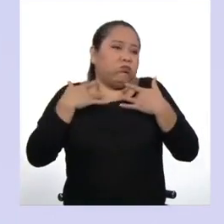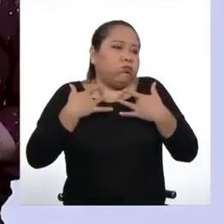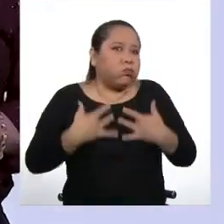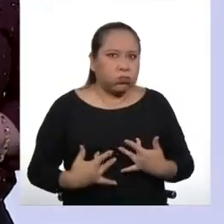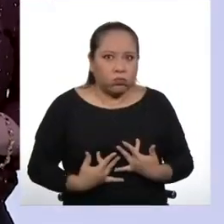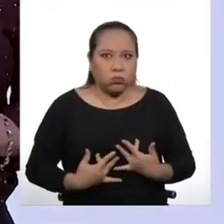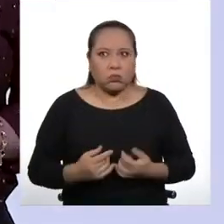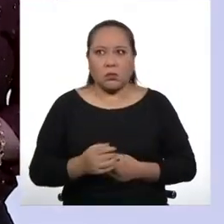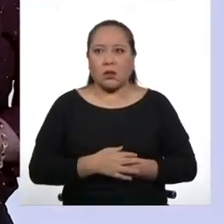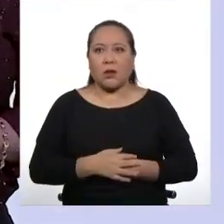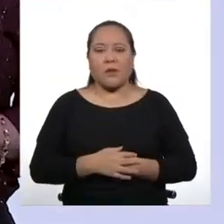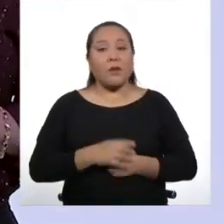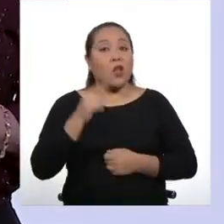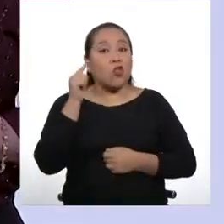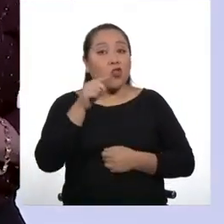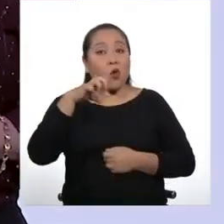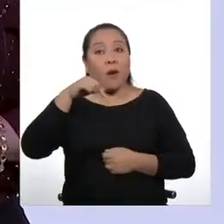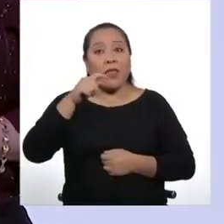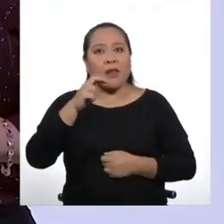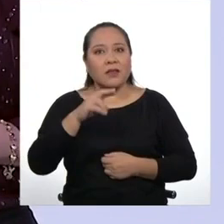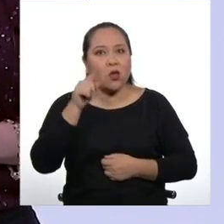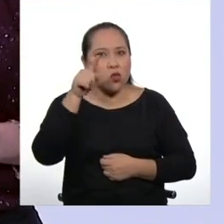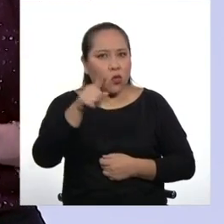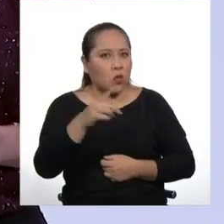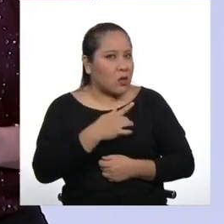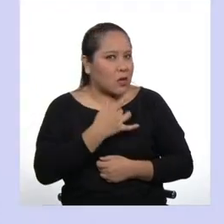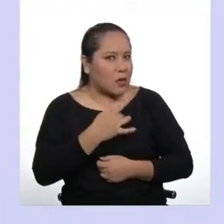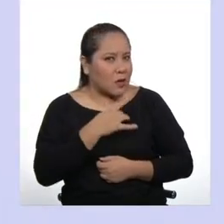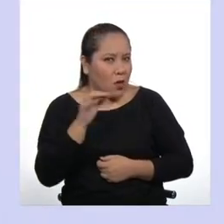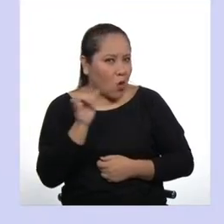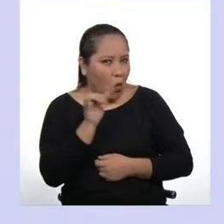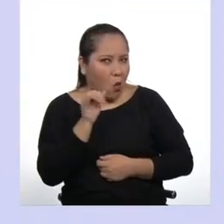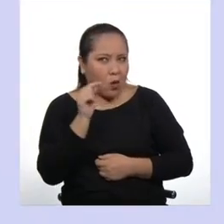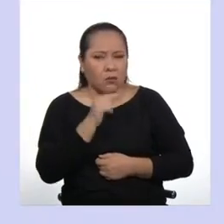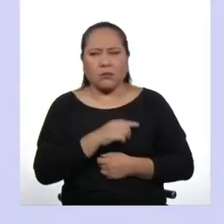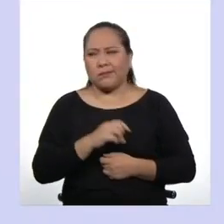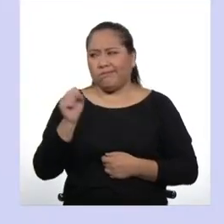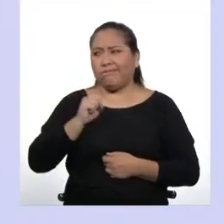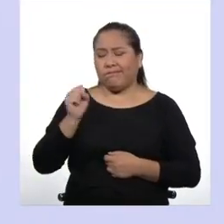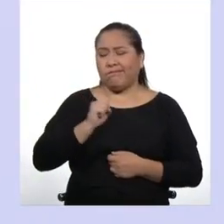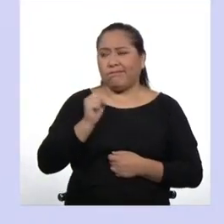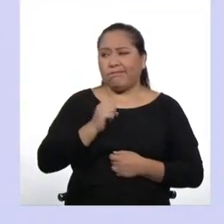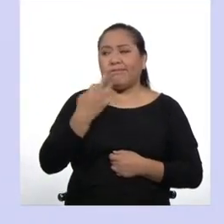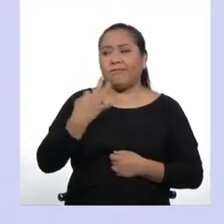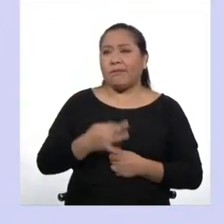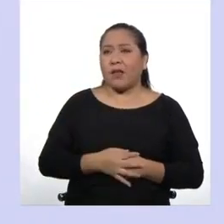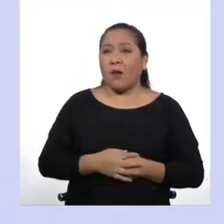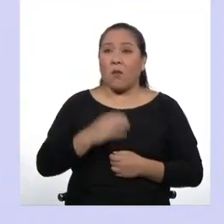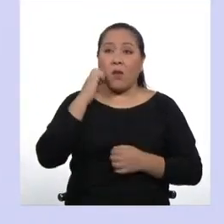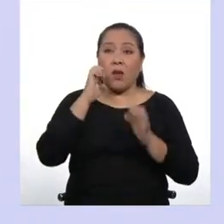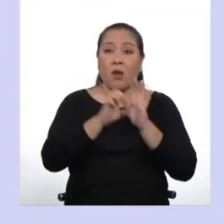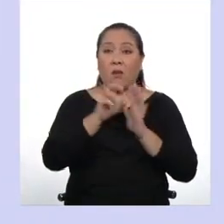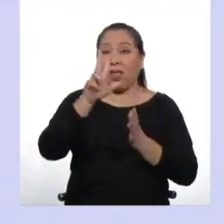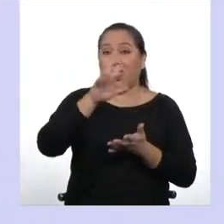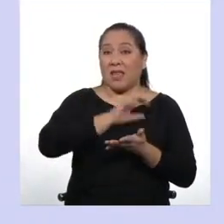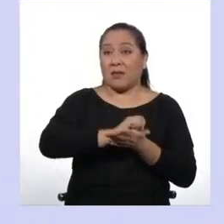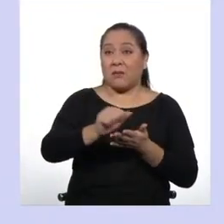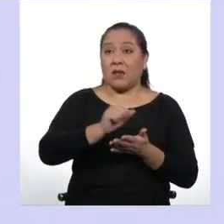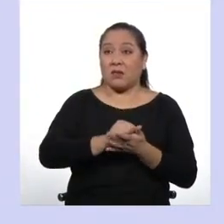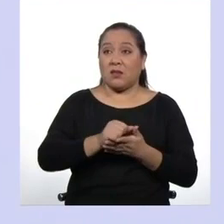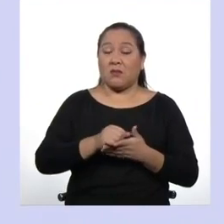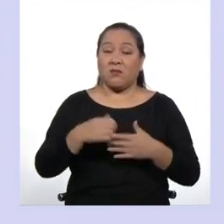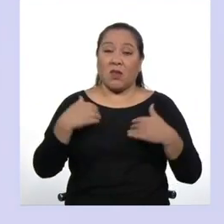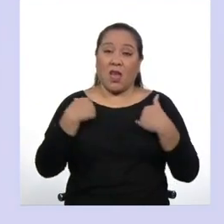tristeza. ¿Y tú, Patricia, alguna vez te has sentido así? Claro que sí, profesora. Por ejemplo, hace 3 meses mi mascota